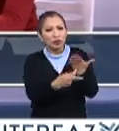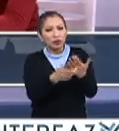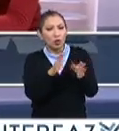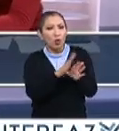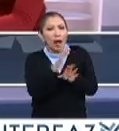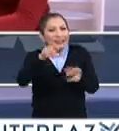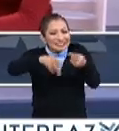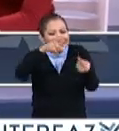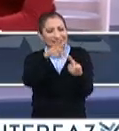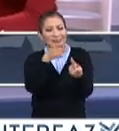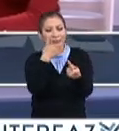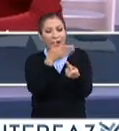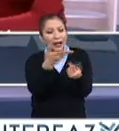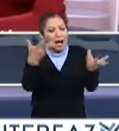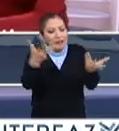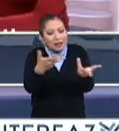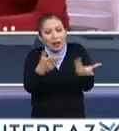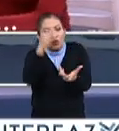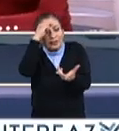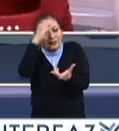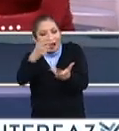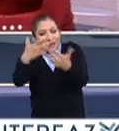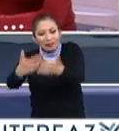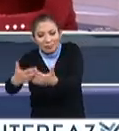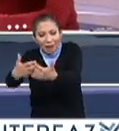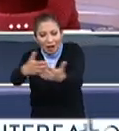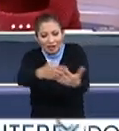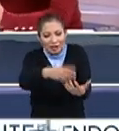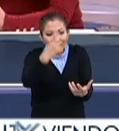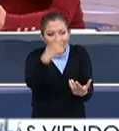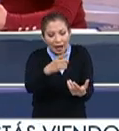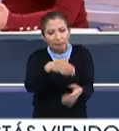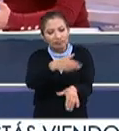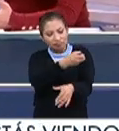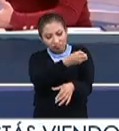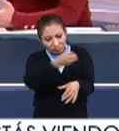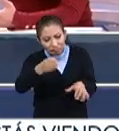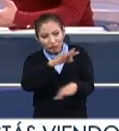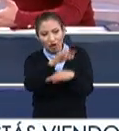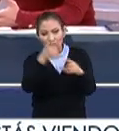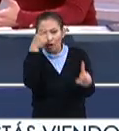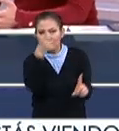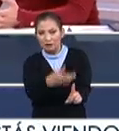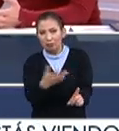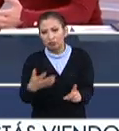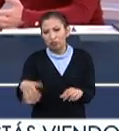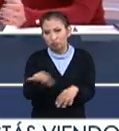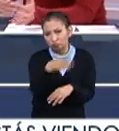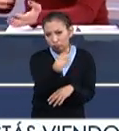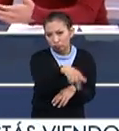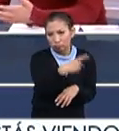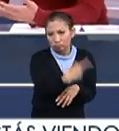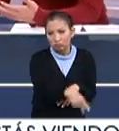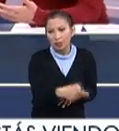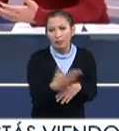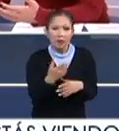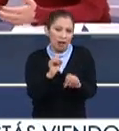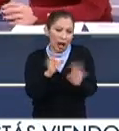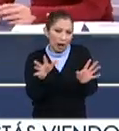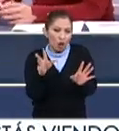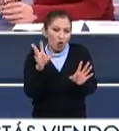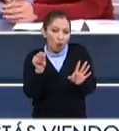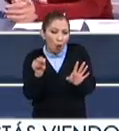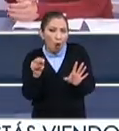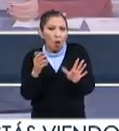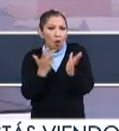proyectos, de poder desarrollar una inteligencia artificial que cumpla finalmente con los objetivos que están buscando, sin que, por